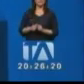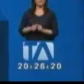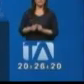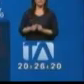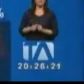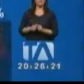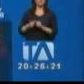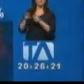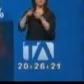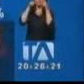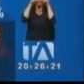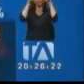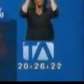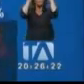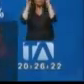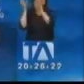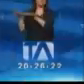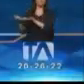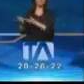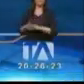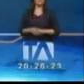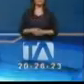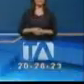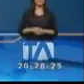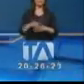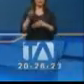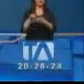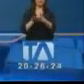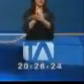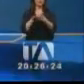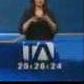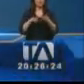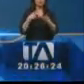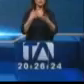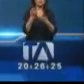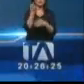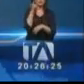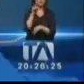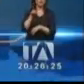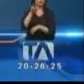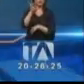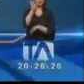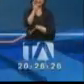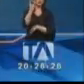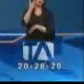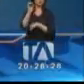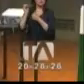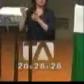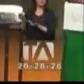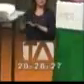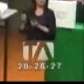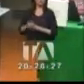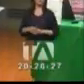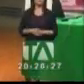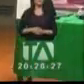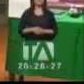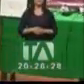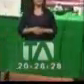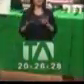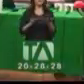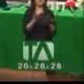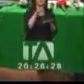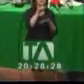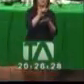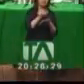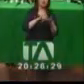0,6%, Washington Pesante 0,5%, votos nulos 11,8% y votos blancos 4,5%. Entre votos blancos y